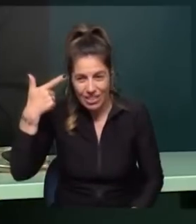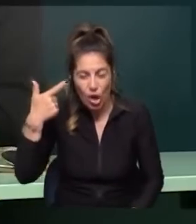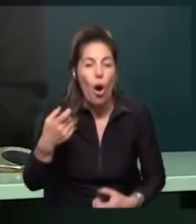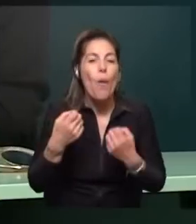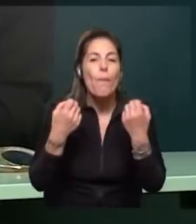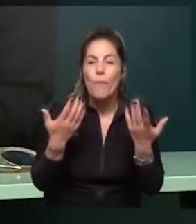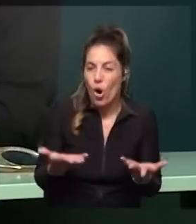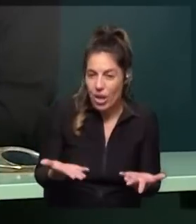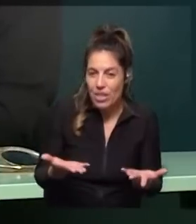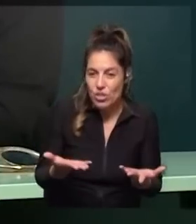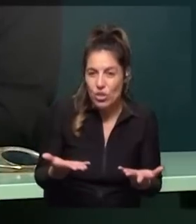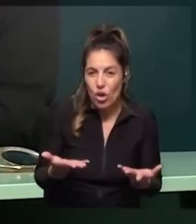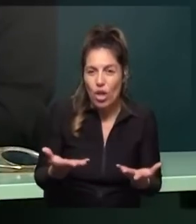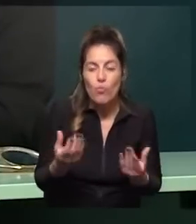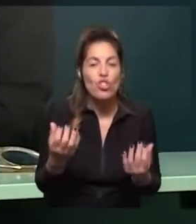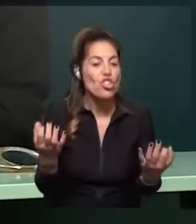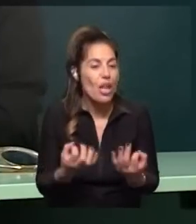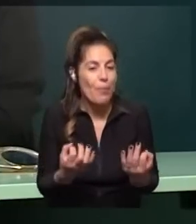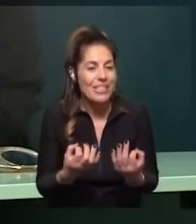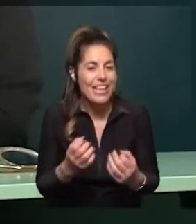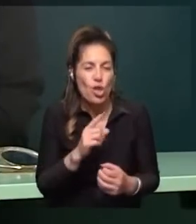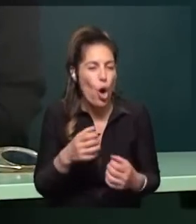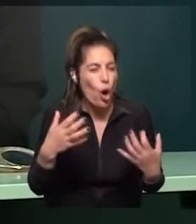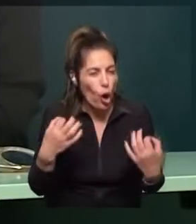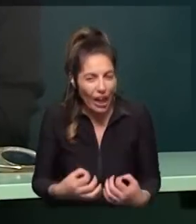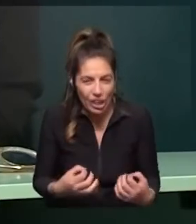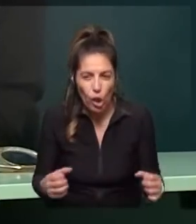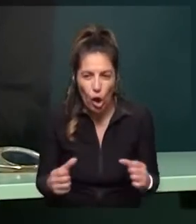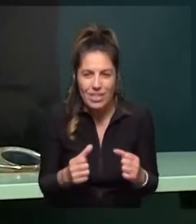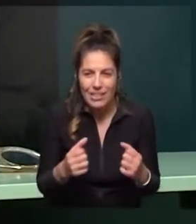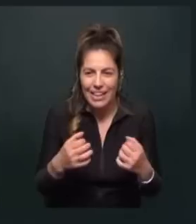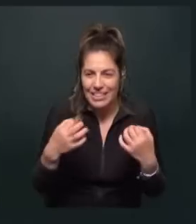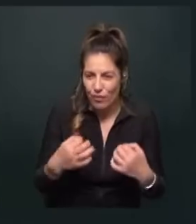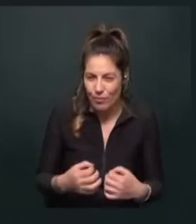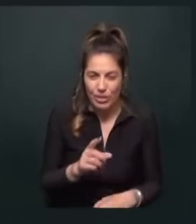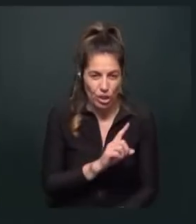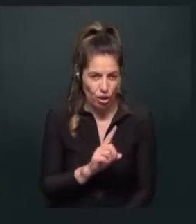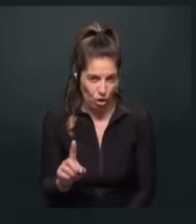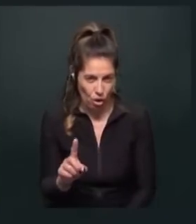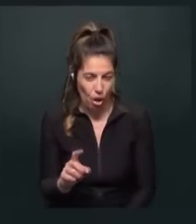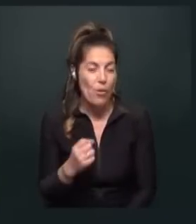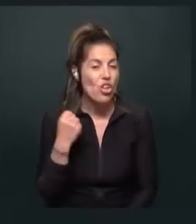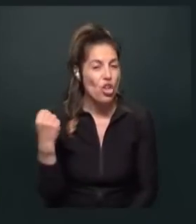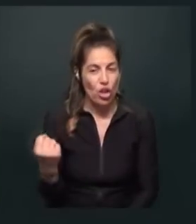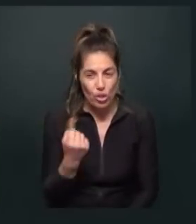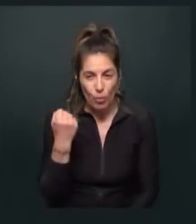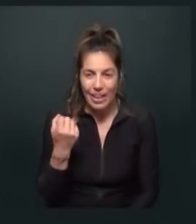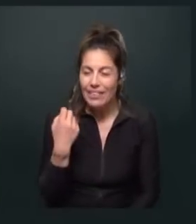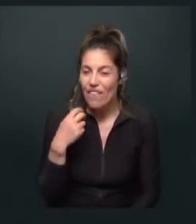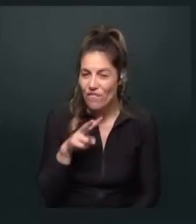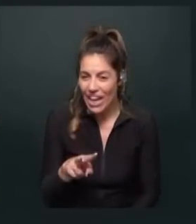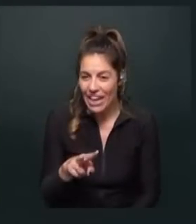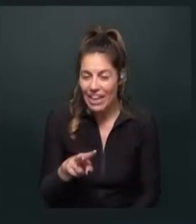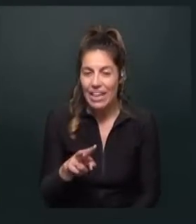eso se señala desde muchos especialistas que no es correcto hacer este tipo de afirmaciones Exacto Entonces es importante observar el